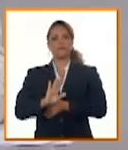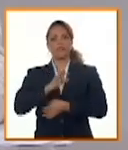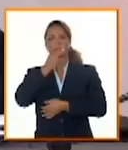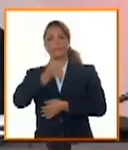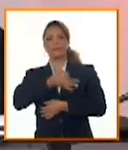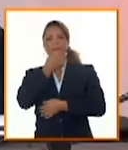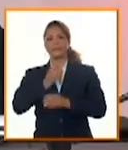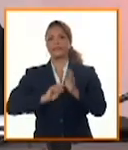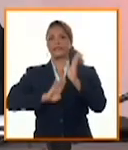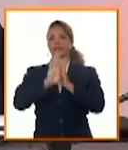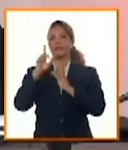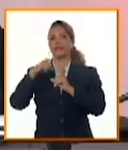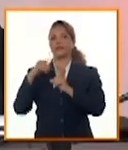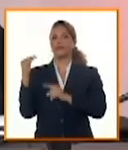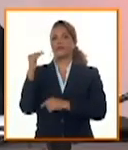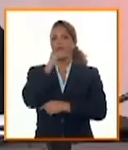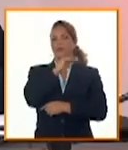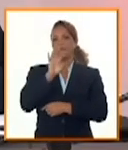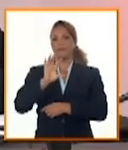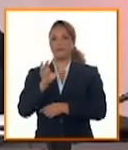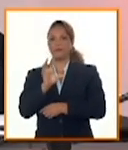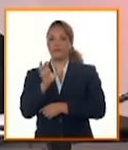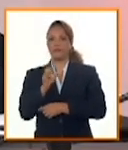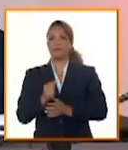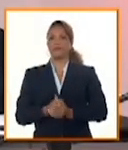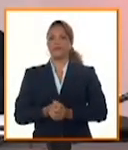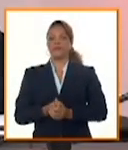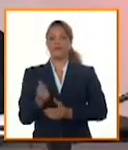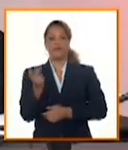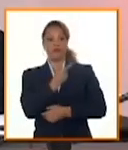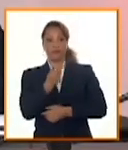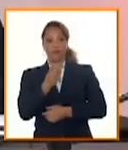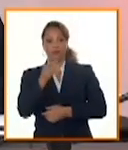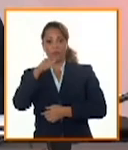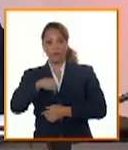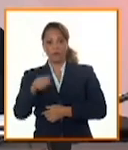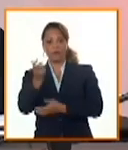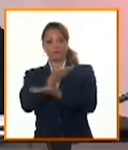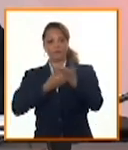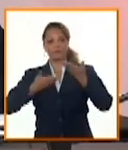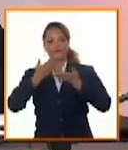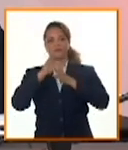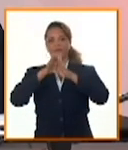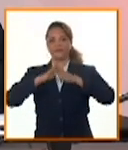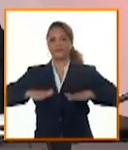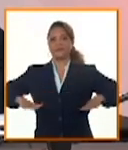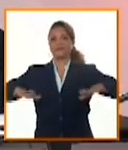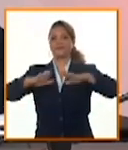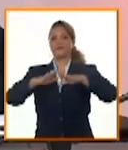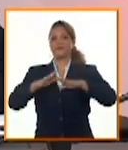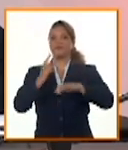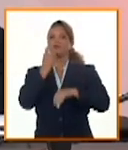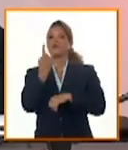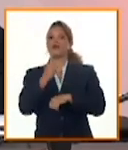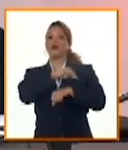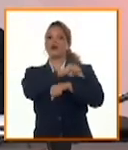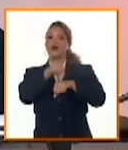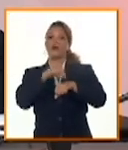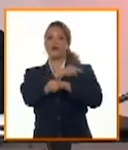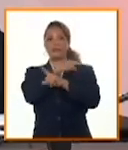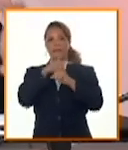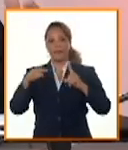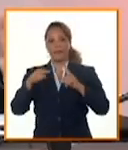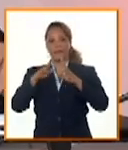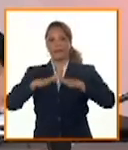tecnológico de la banca cubana con ellos estaremos compartiendo nuestra mesa redonda de hoy casi hora y media de programa